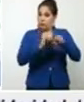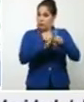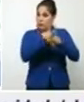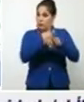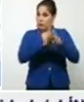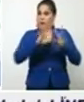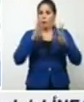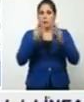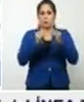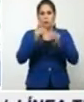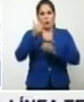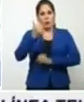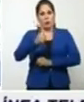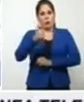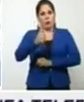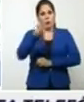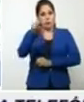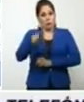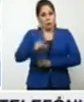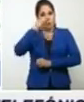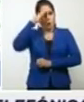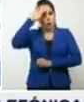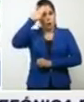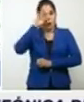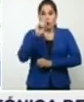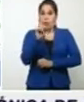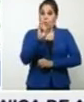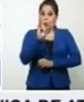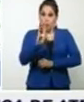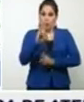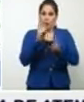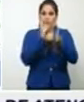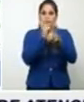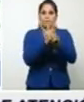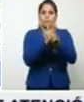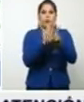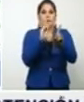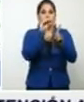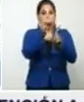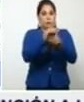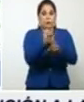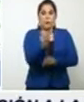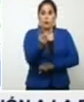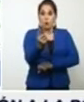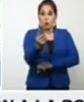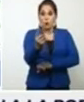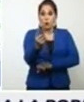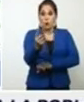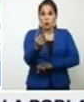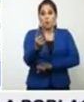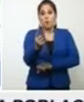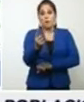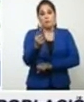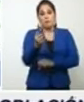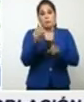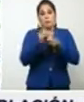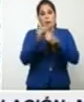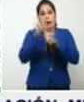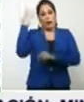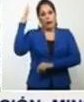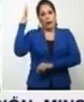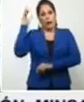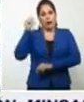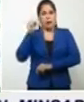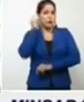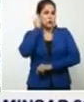De ellos, 9 fueron contacto de casos confirmados y 1 con fuente de infección en el extranjero. A